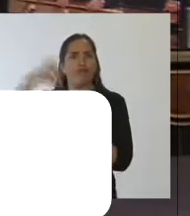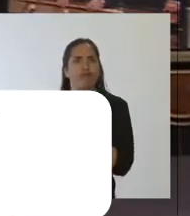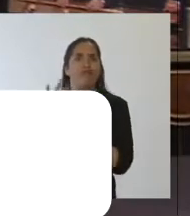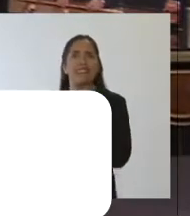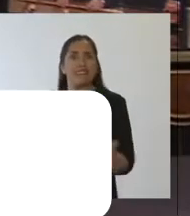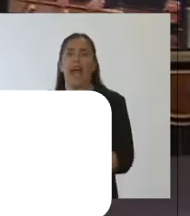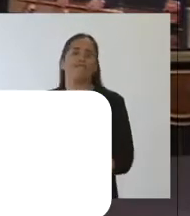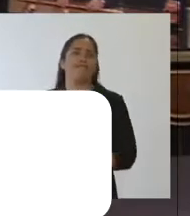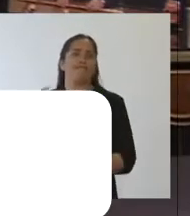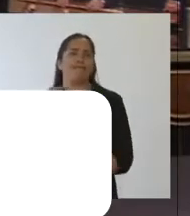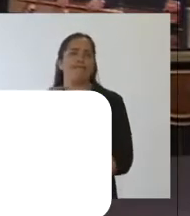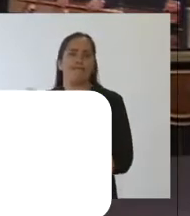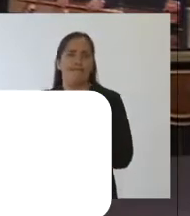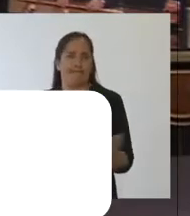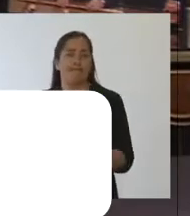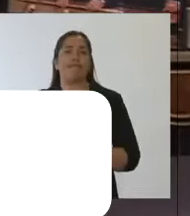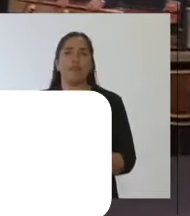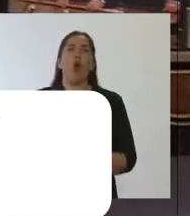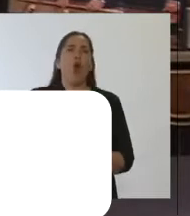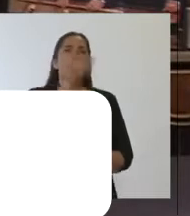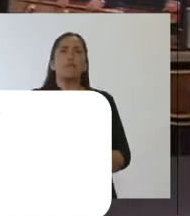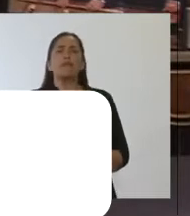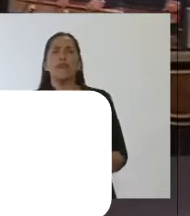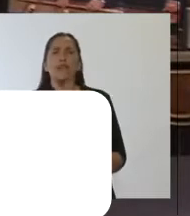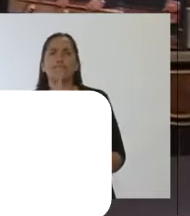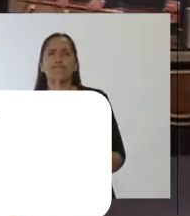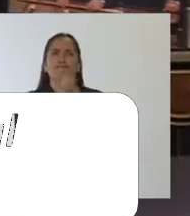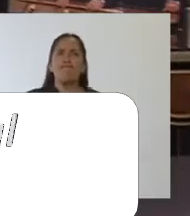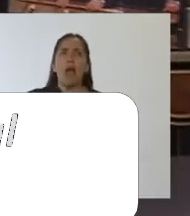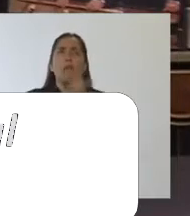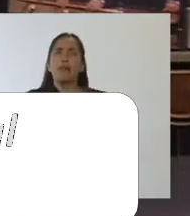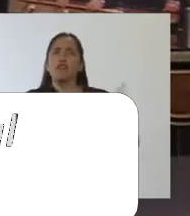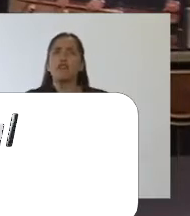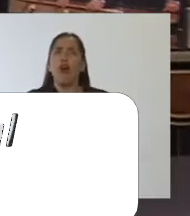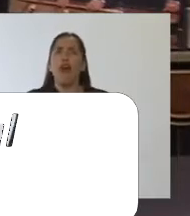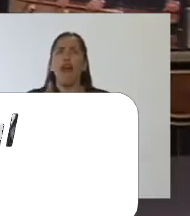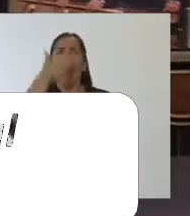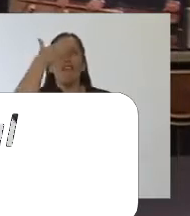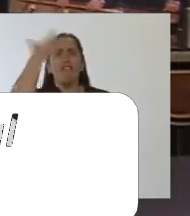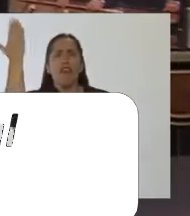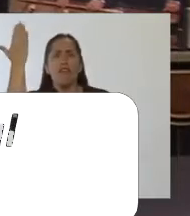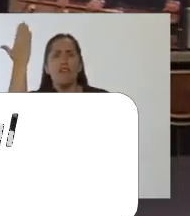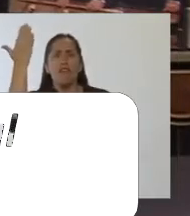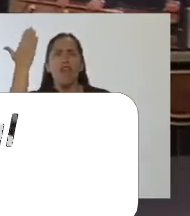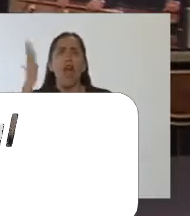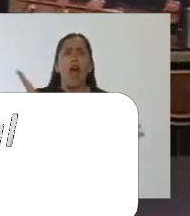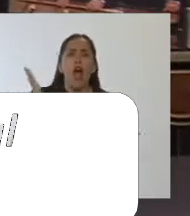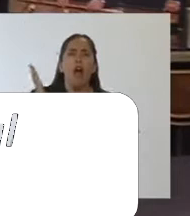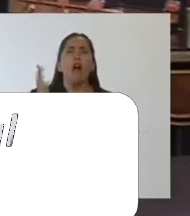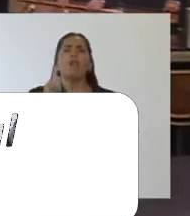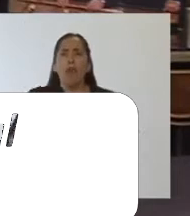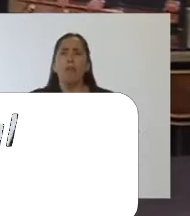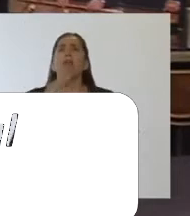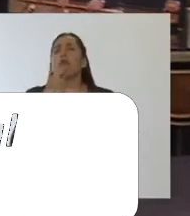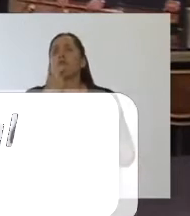aquellas personas consideradas casos sospechosos, es decir, personas que tienen fiebre y uno o más de los siguientes